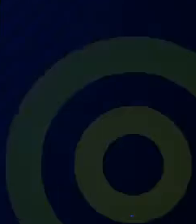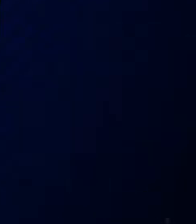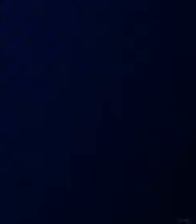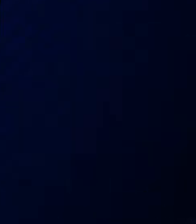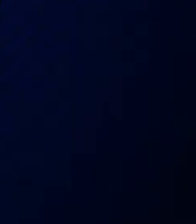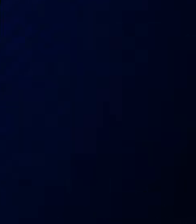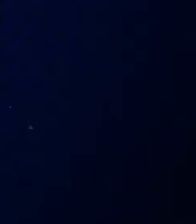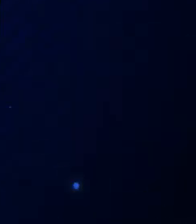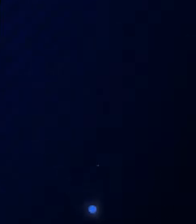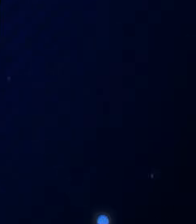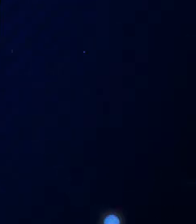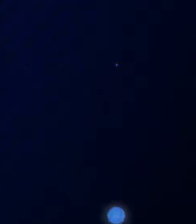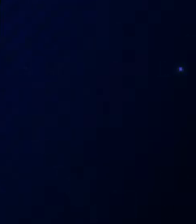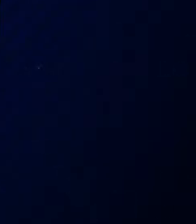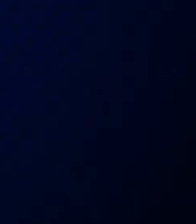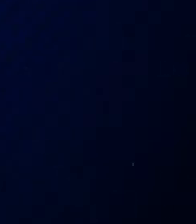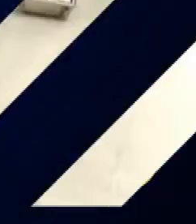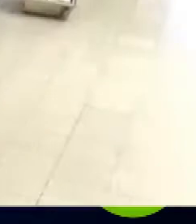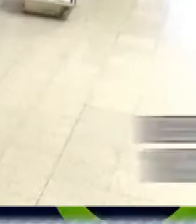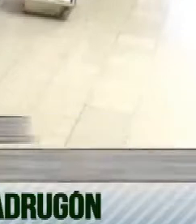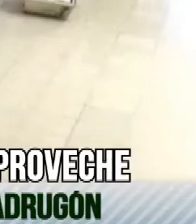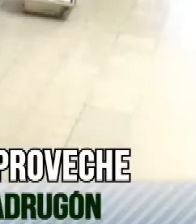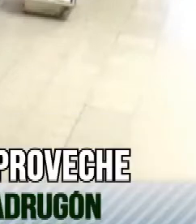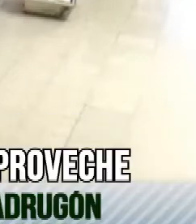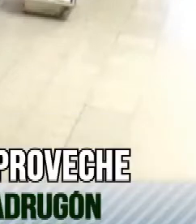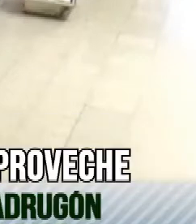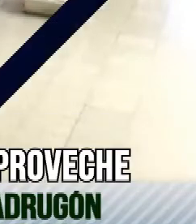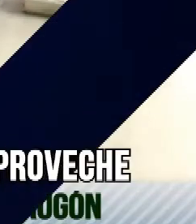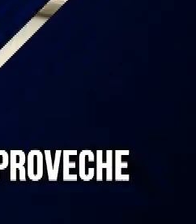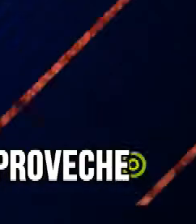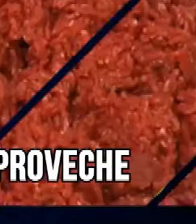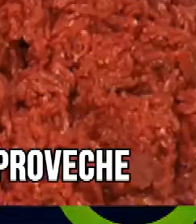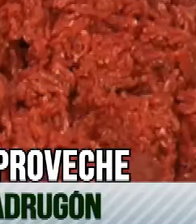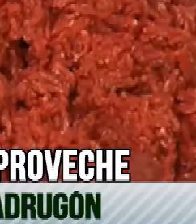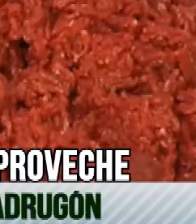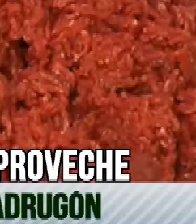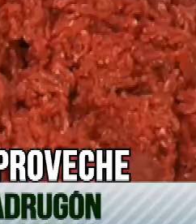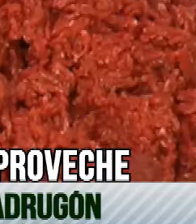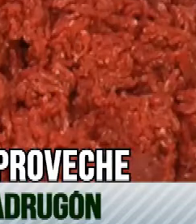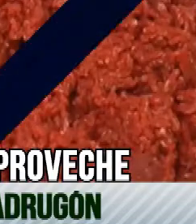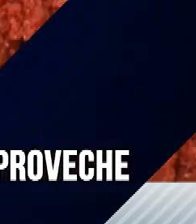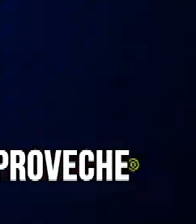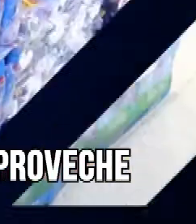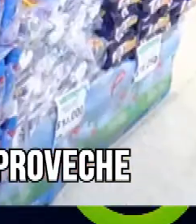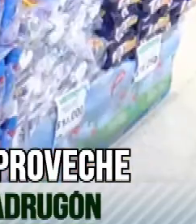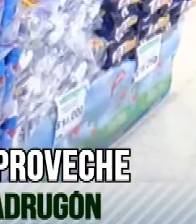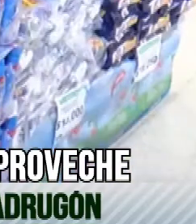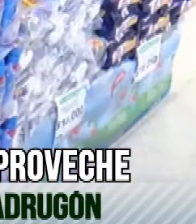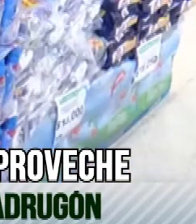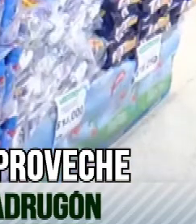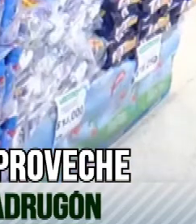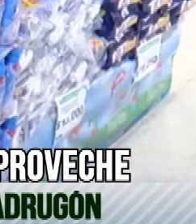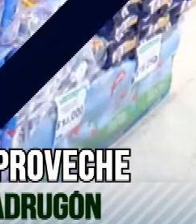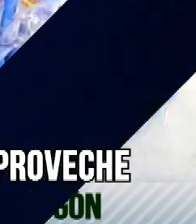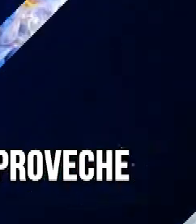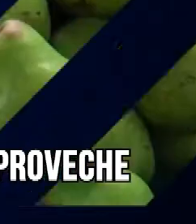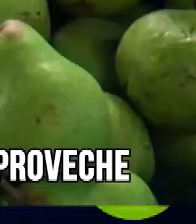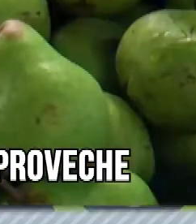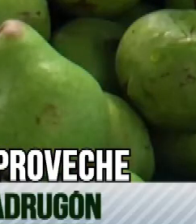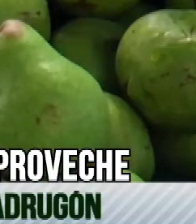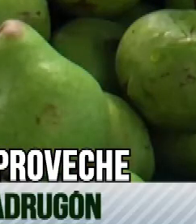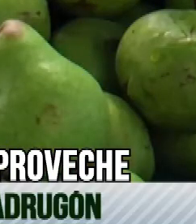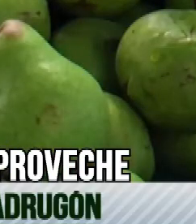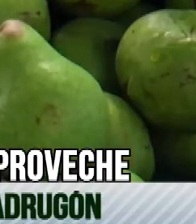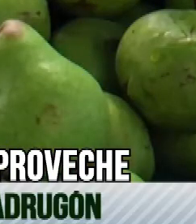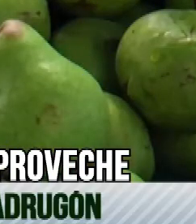Ya llega el segundo gran madrugón a la Quinta de Torcorome del Parque Infantil, desde el martes 16 al 19 de mayo. Encuentra nuestros almacenes descuentos del